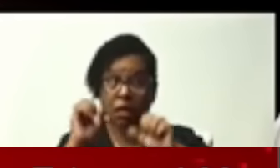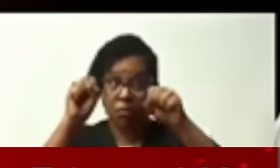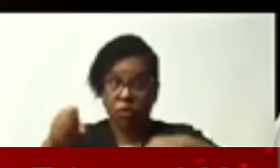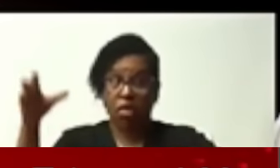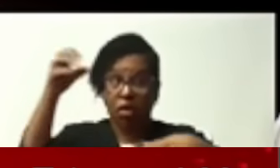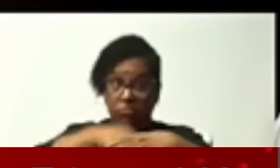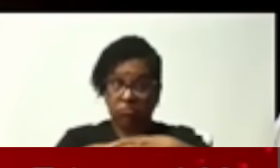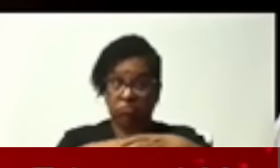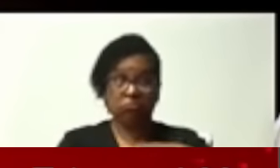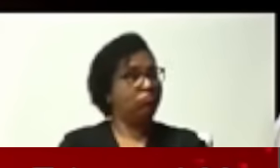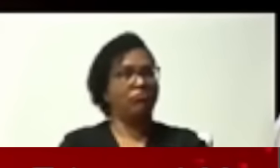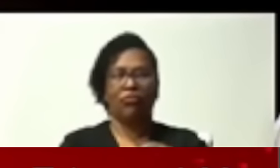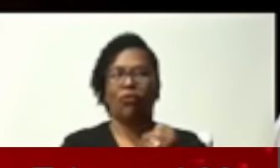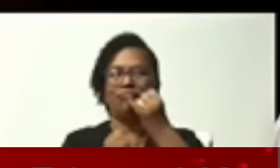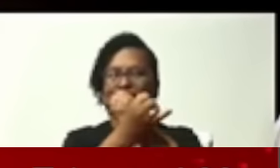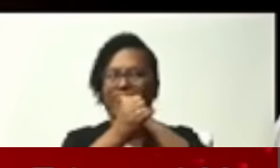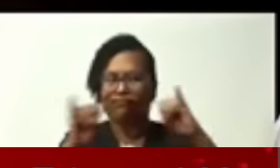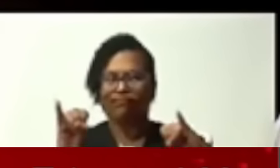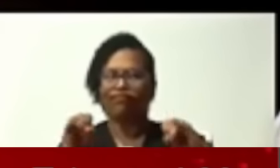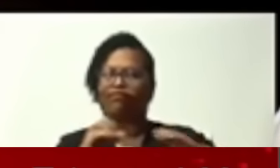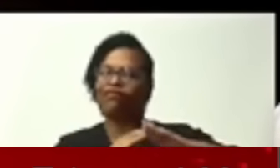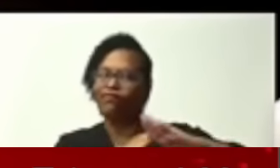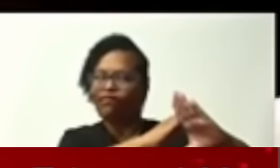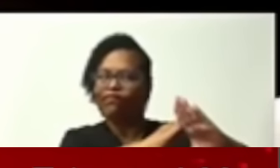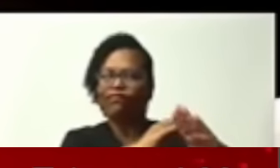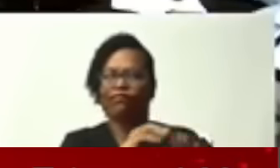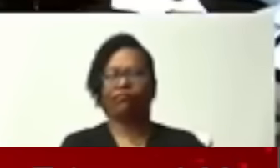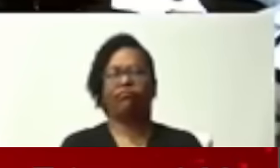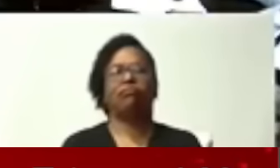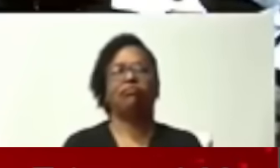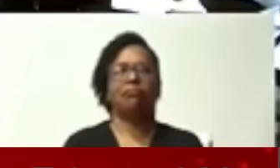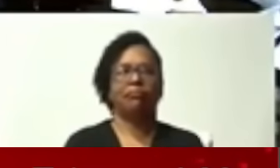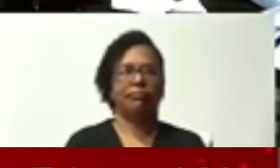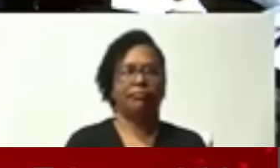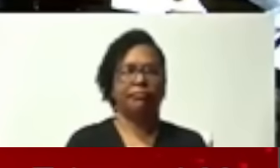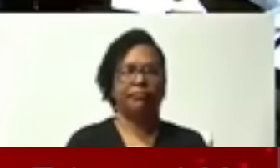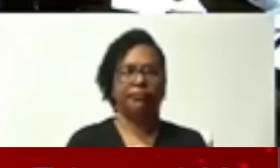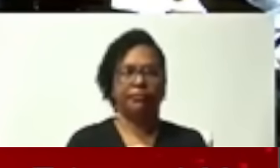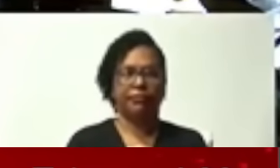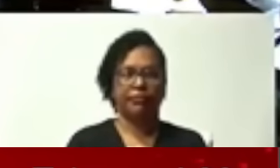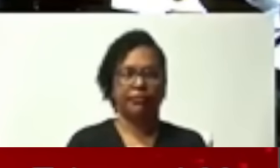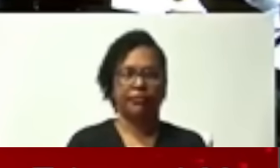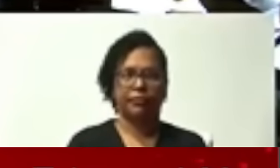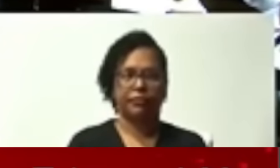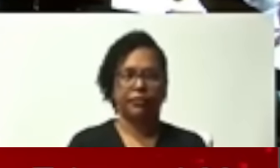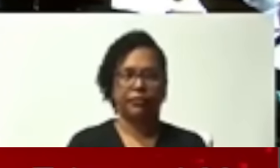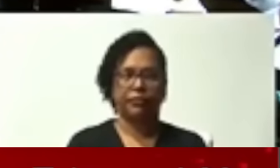soberanos de la República Dominicana. Muchísimas gracias. Muy bien.